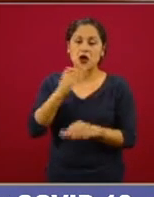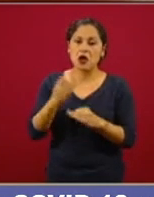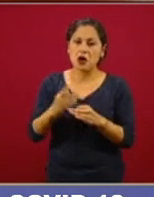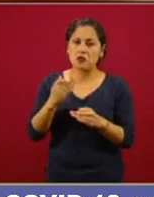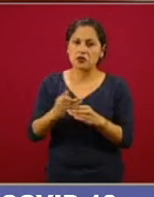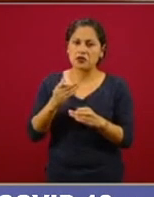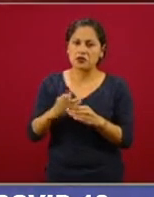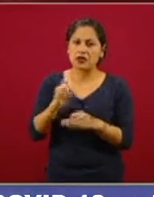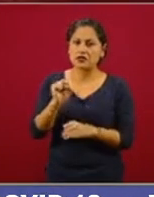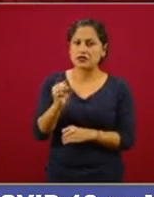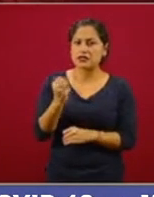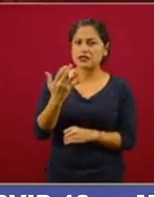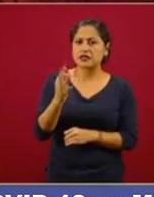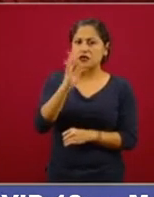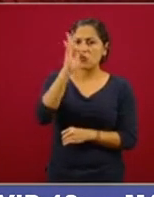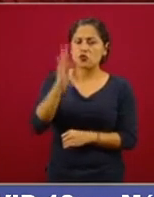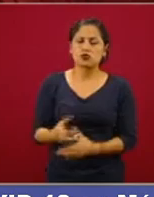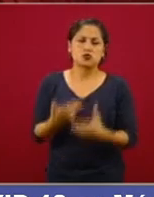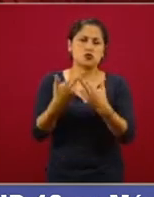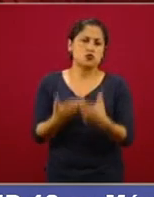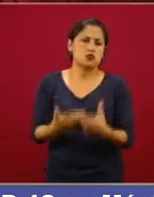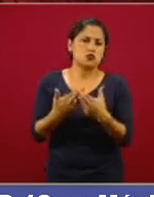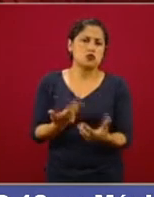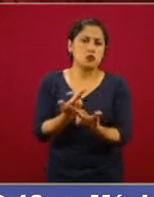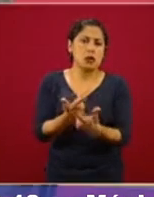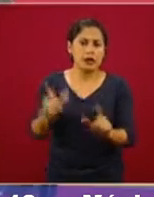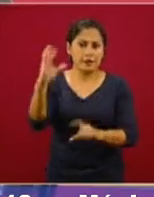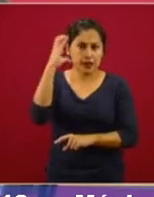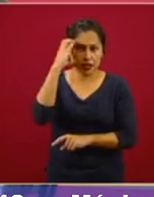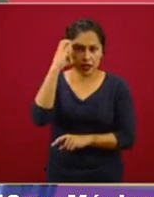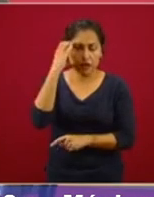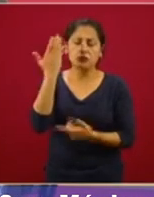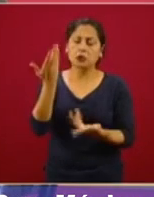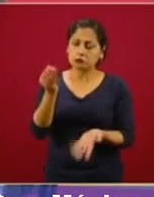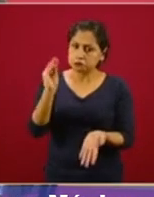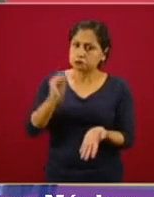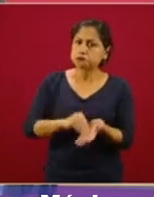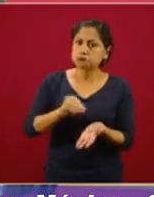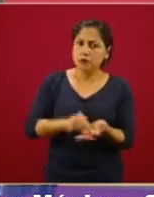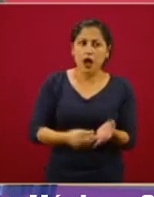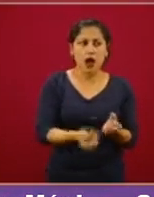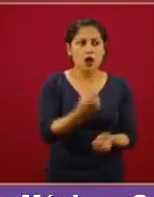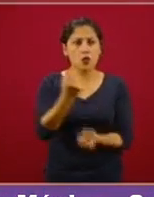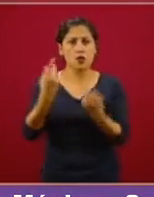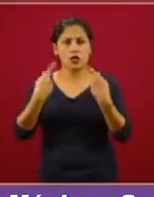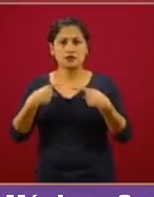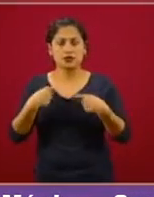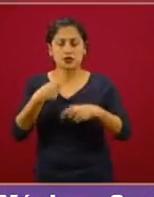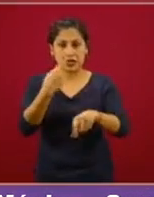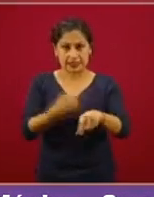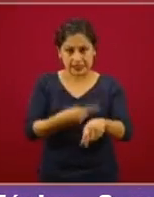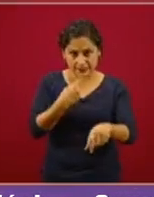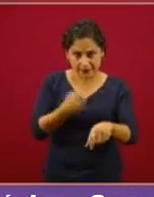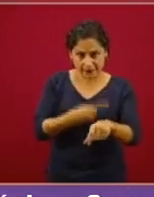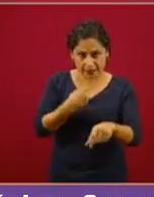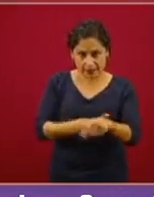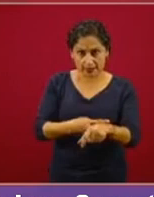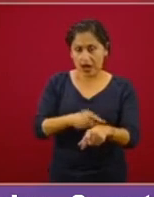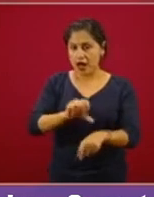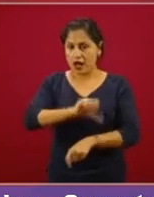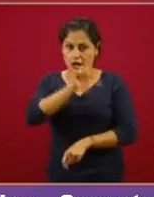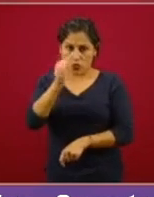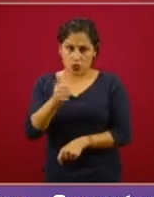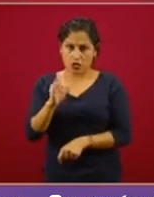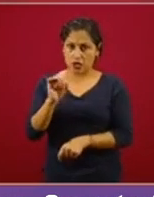65% de no uso. Entonces todavía se pueden trasladar personas con padecimientos no COVID para que se puedan